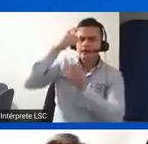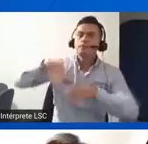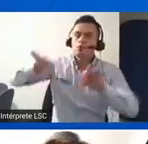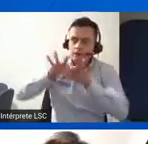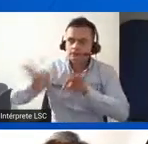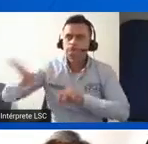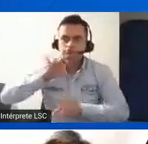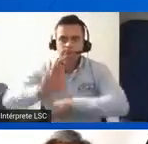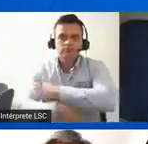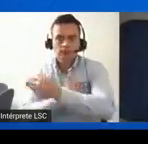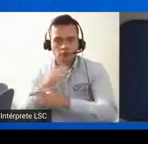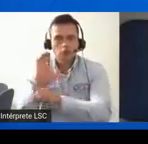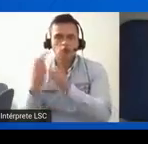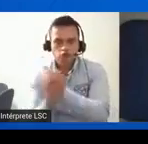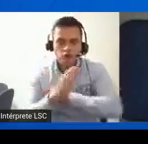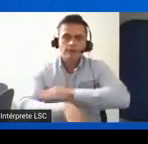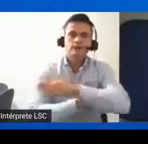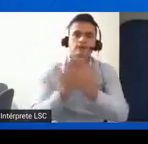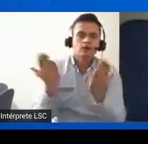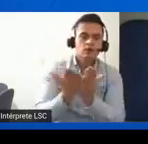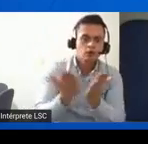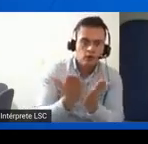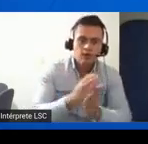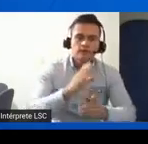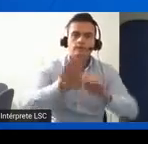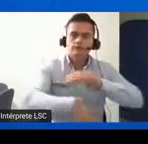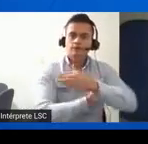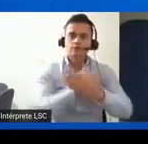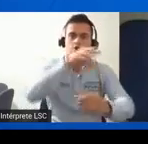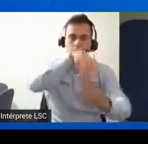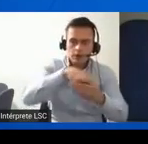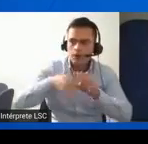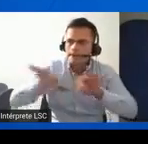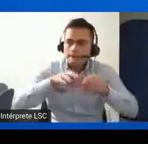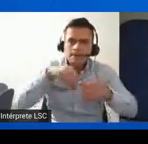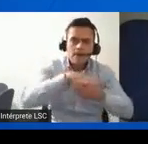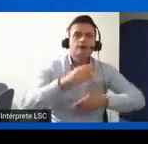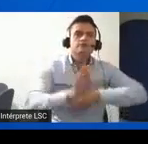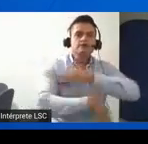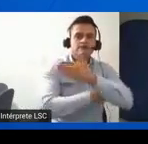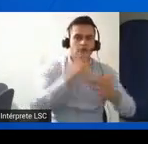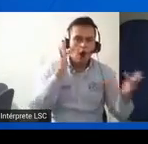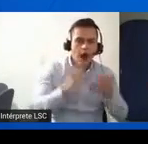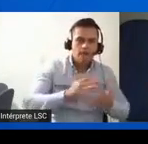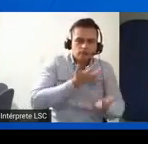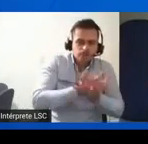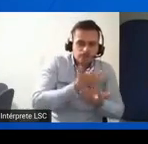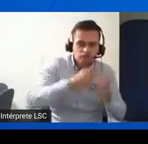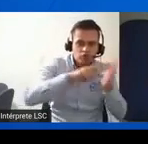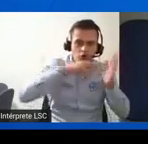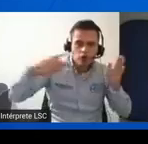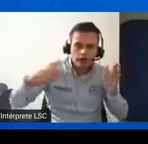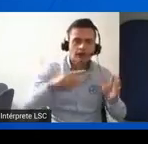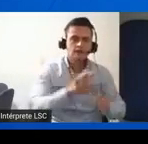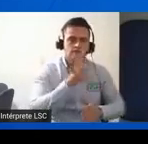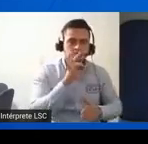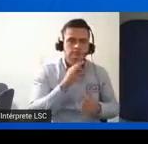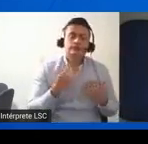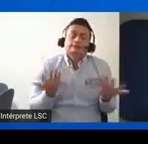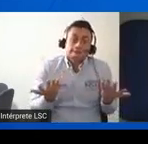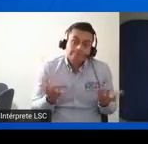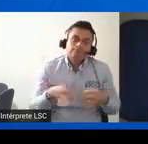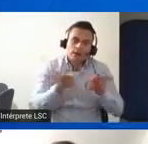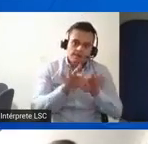Cultura, el Ministerio de Educación, el Ministerio de Interior, el Ministerio de Ciencias y Tecnología, por supuesto,